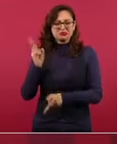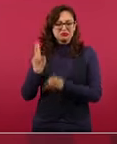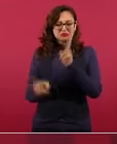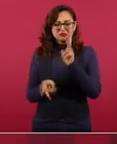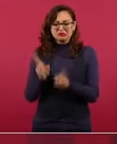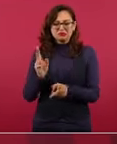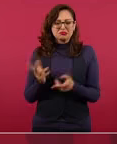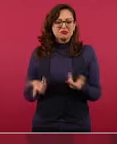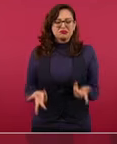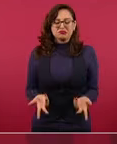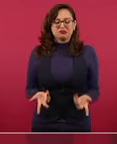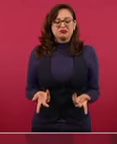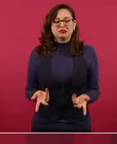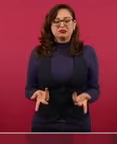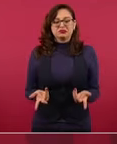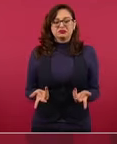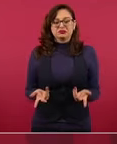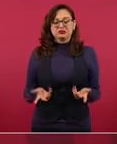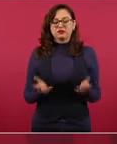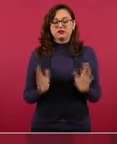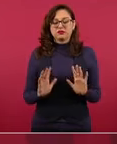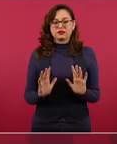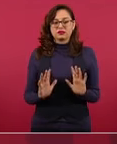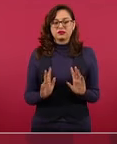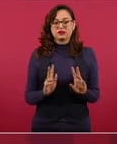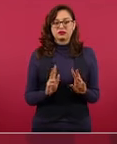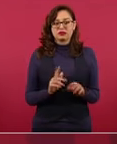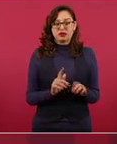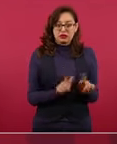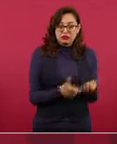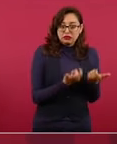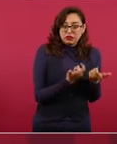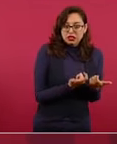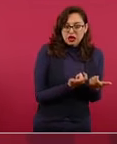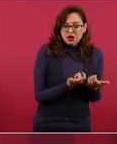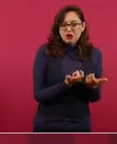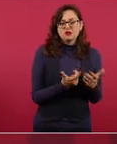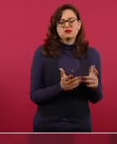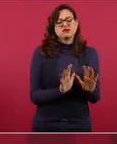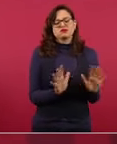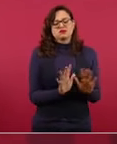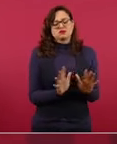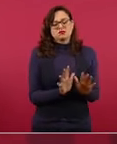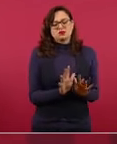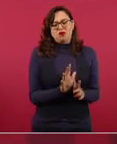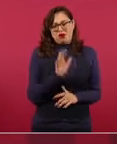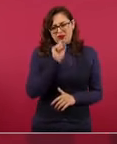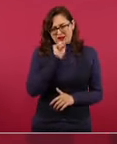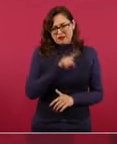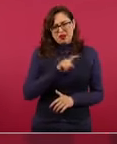temas que no tienen que ver sólo con los materias como decía martí